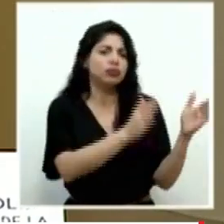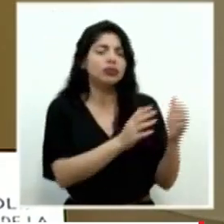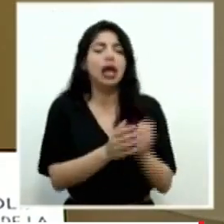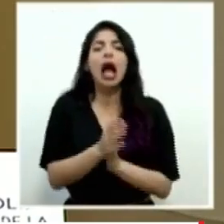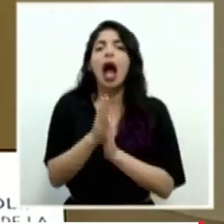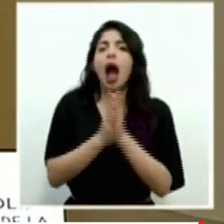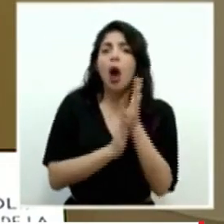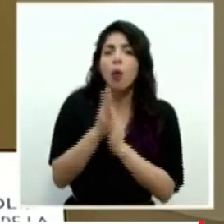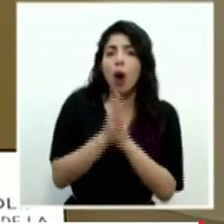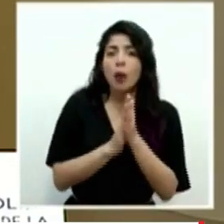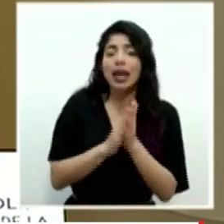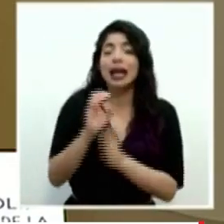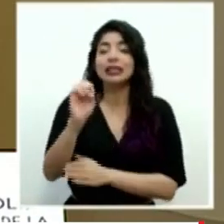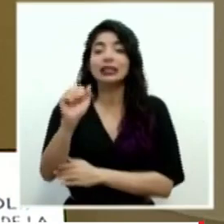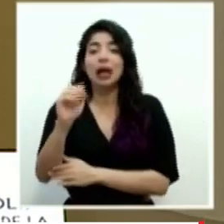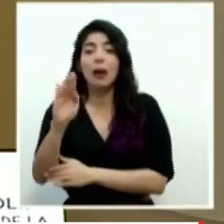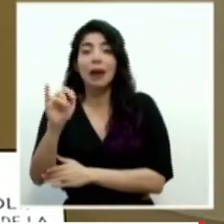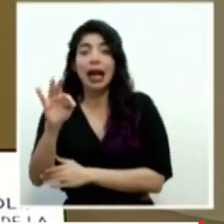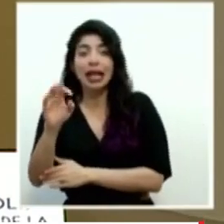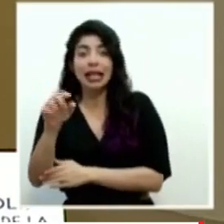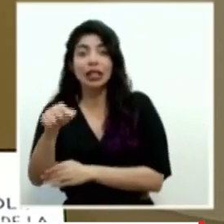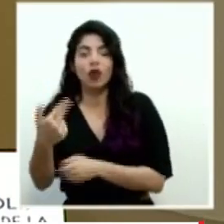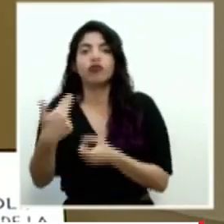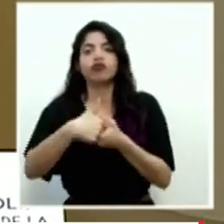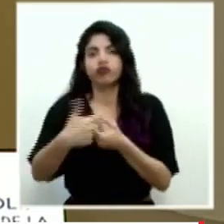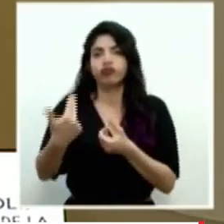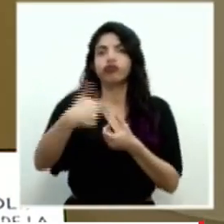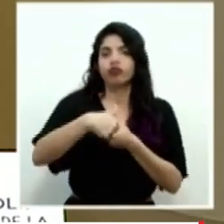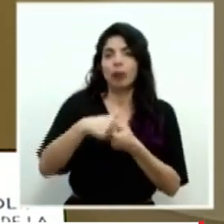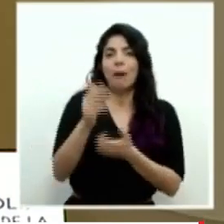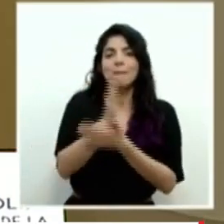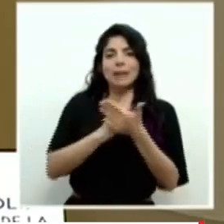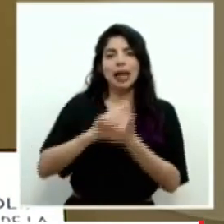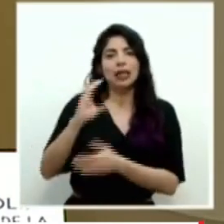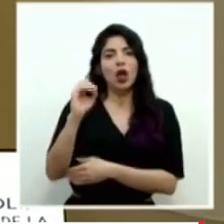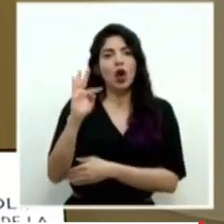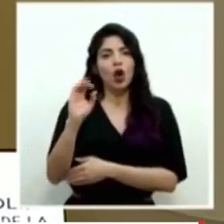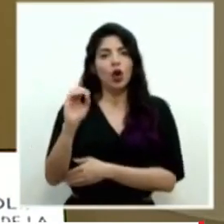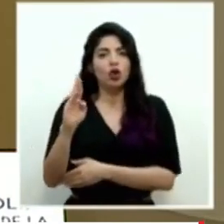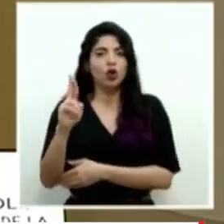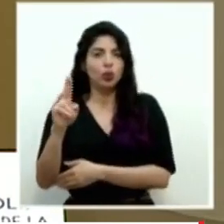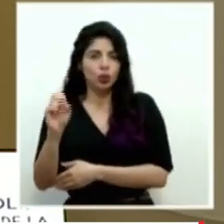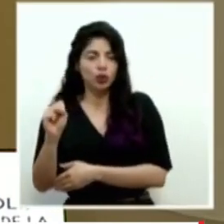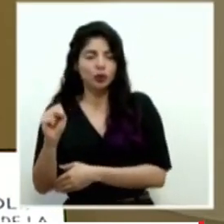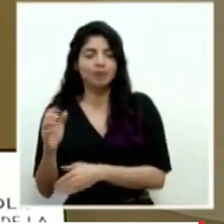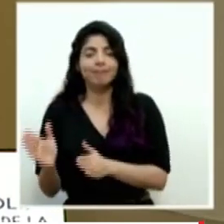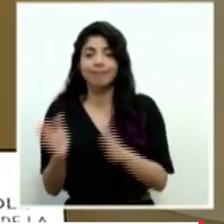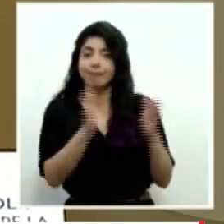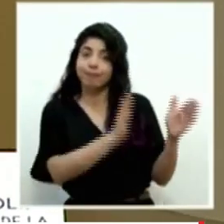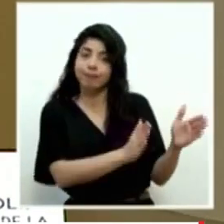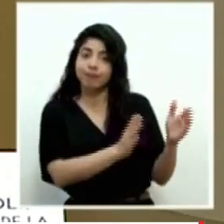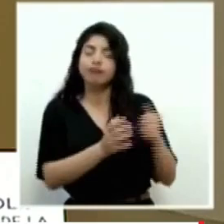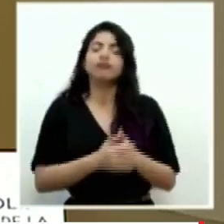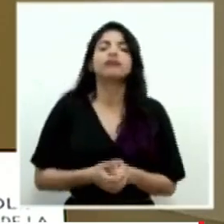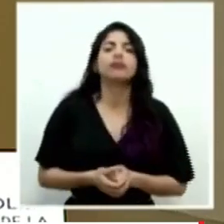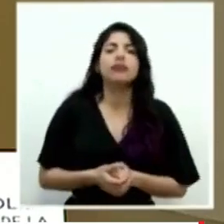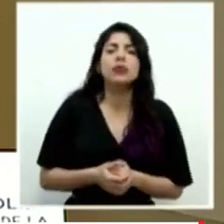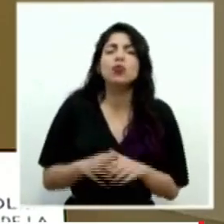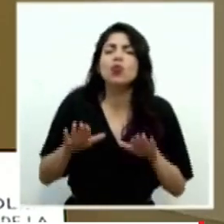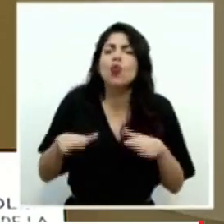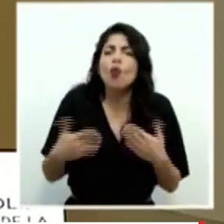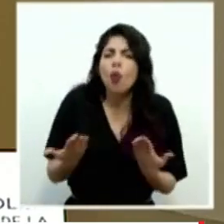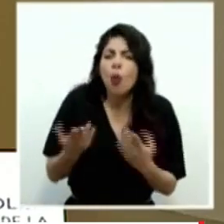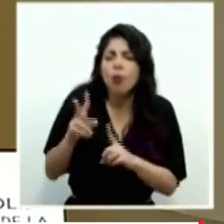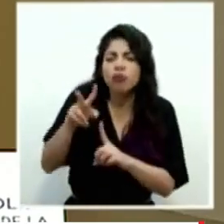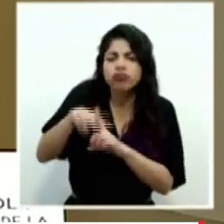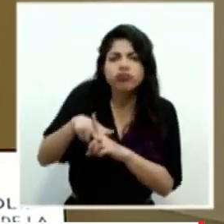de Aguabuena y Sabalito del cantón de Cotobruz. En cuanto a la